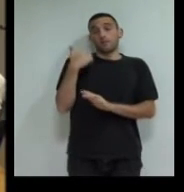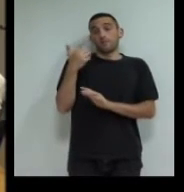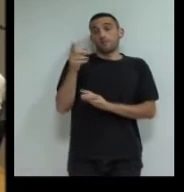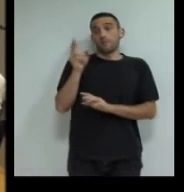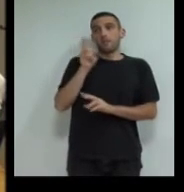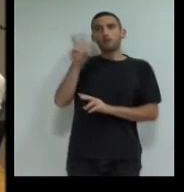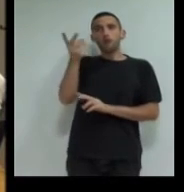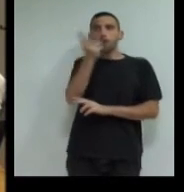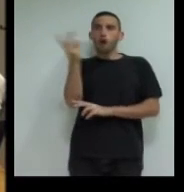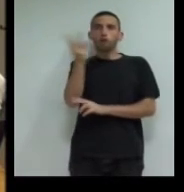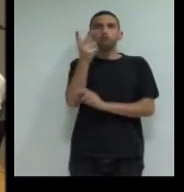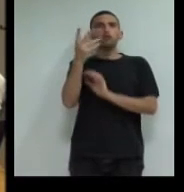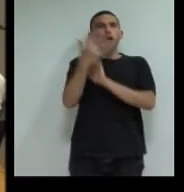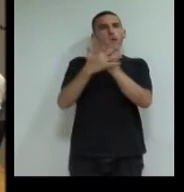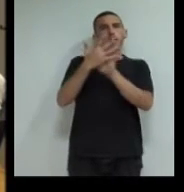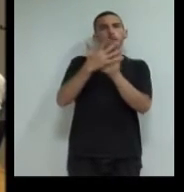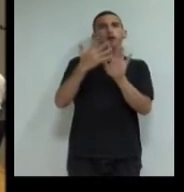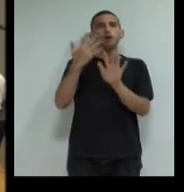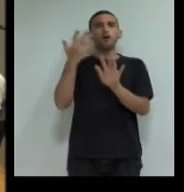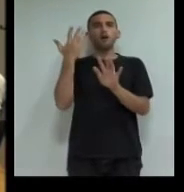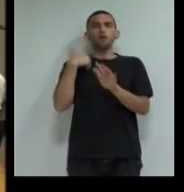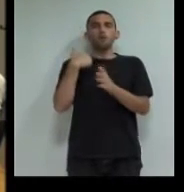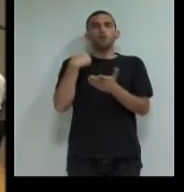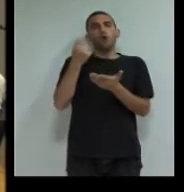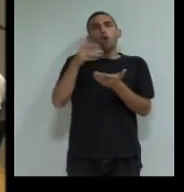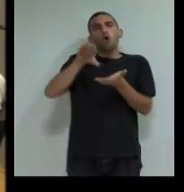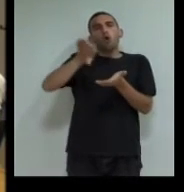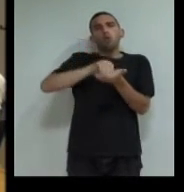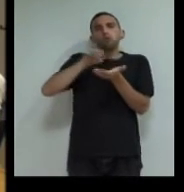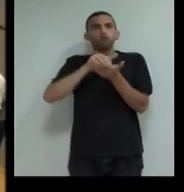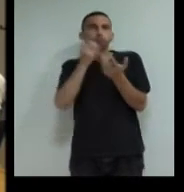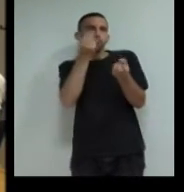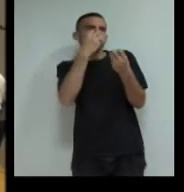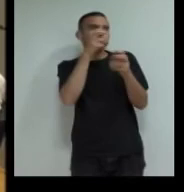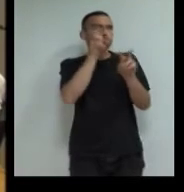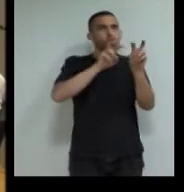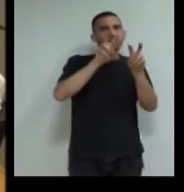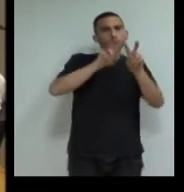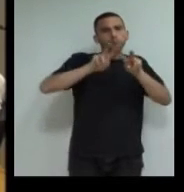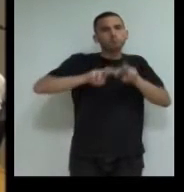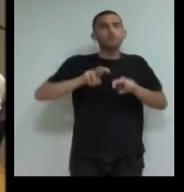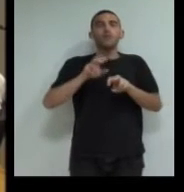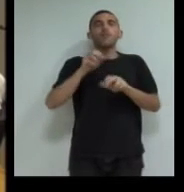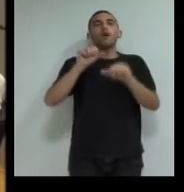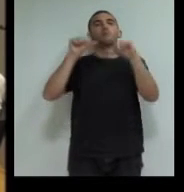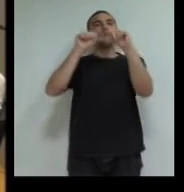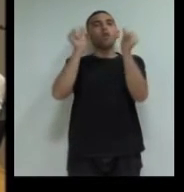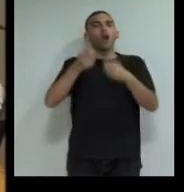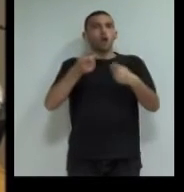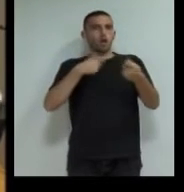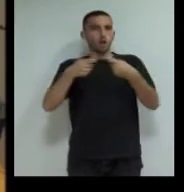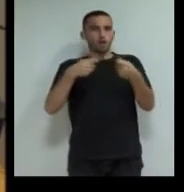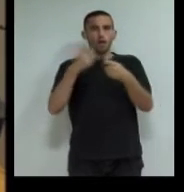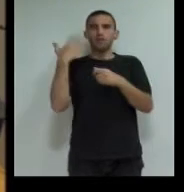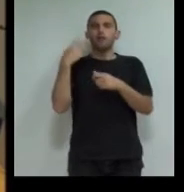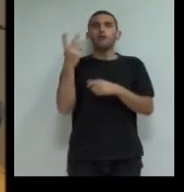vosotros dos, y no aquí, sino cuando me estaba un poco documentando, del modelo de negocio. Hablabais del tema